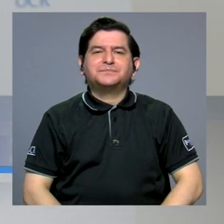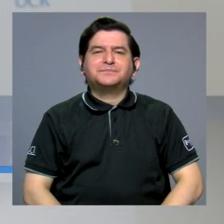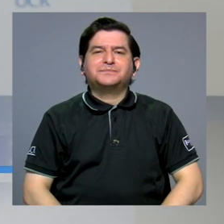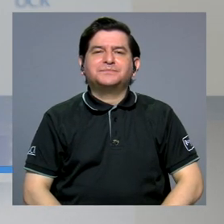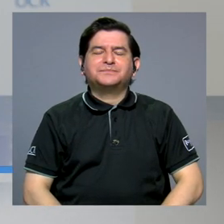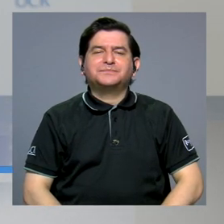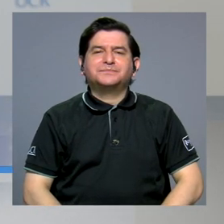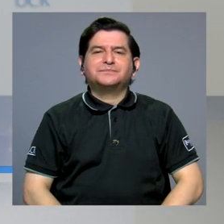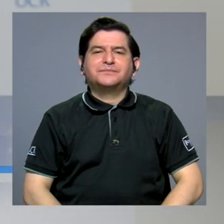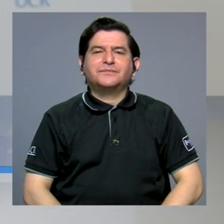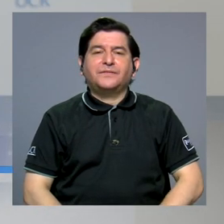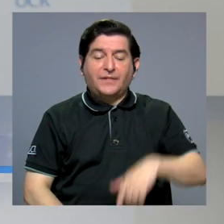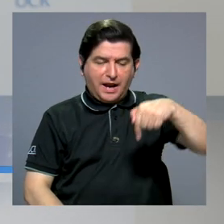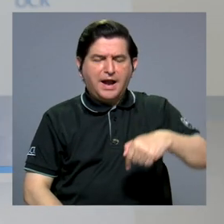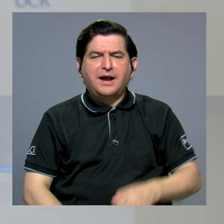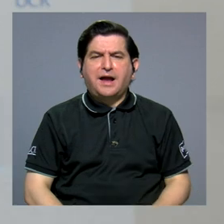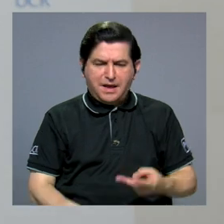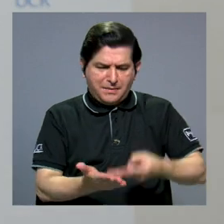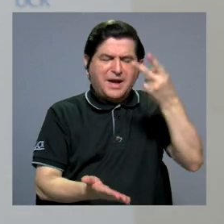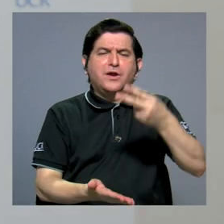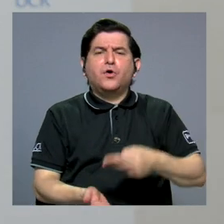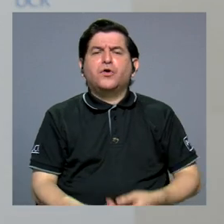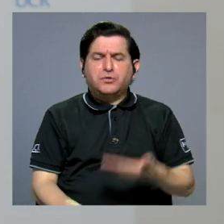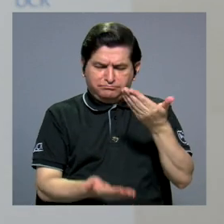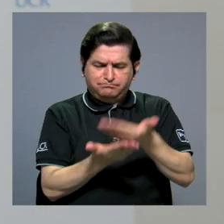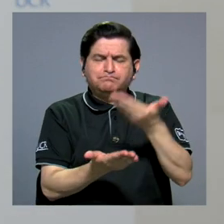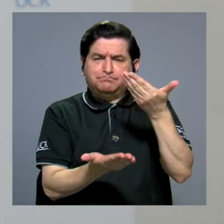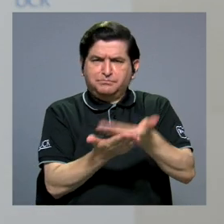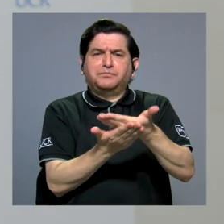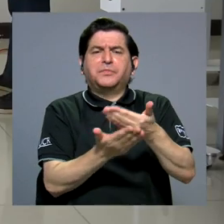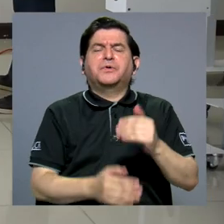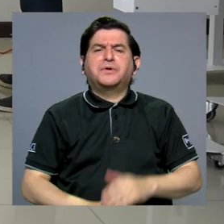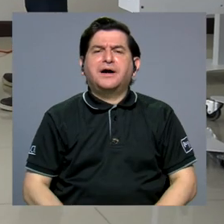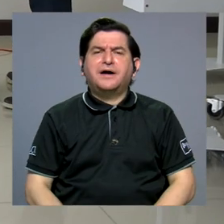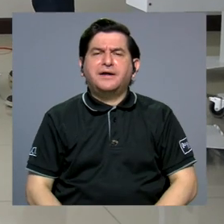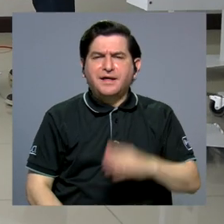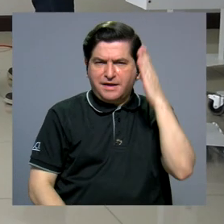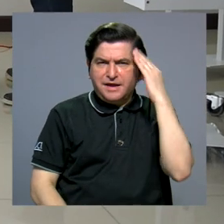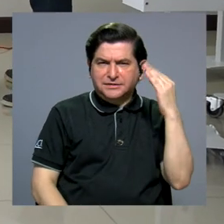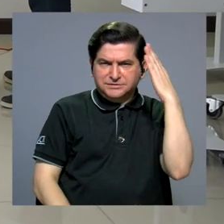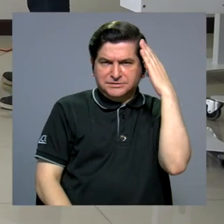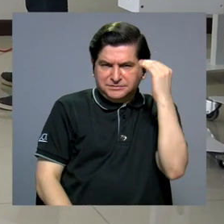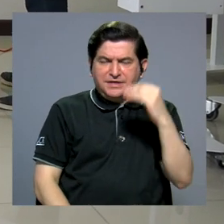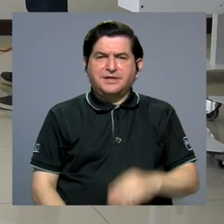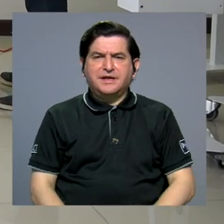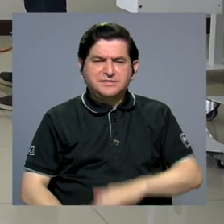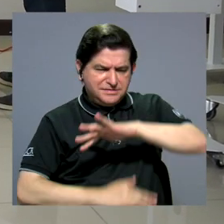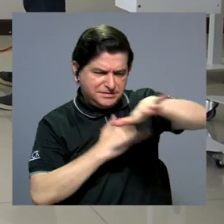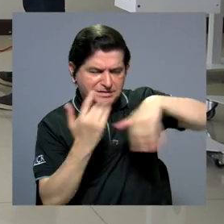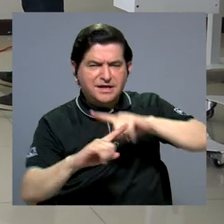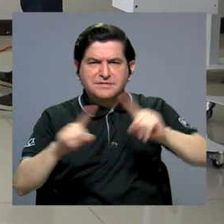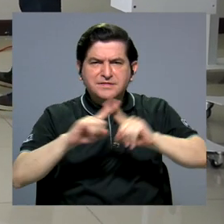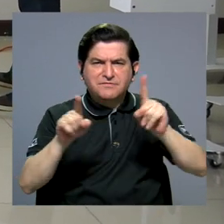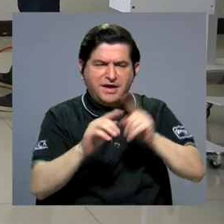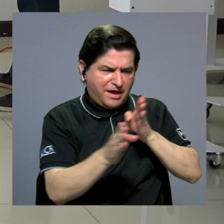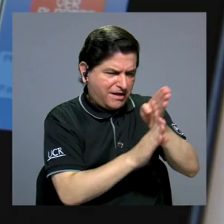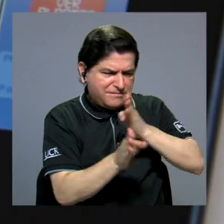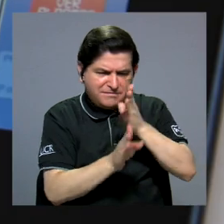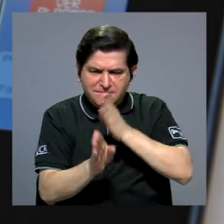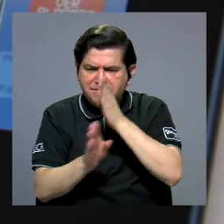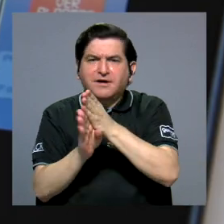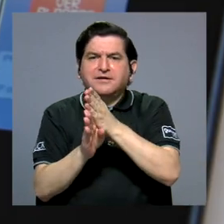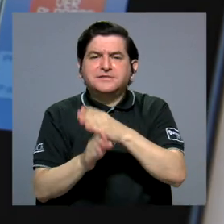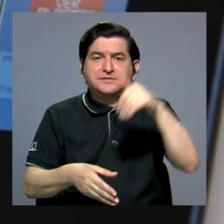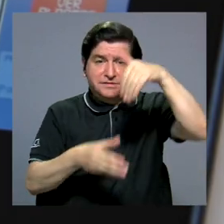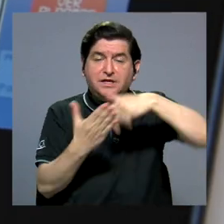Donde aquí se valida y se confirma el expertise, la interacción de diferentes disciplinas